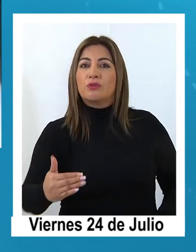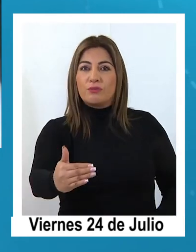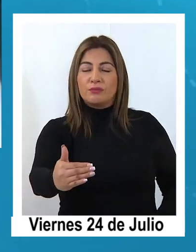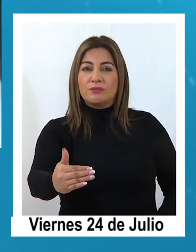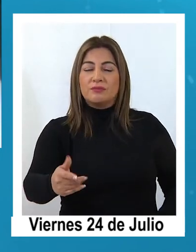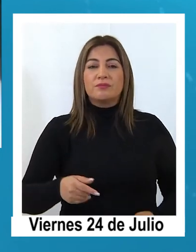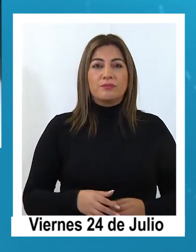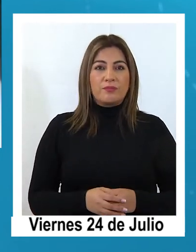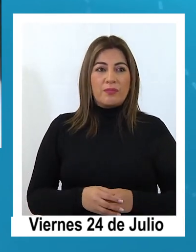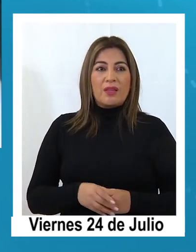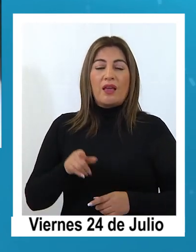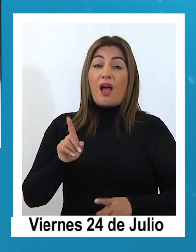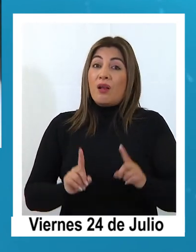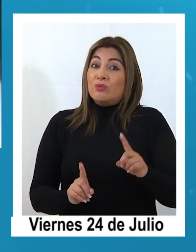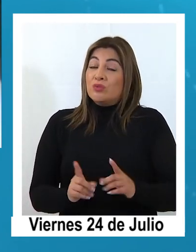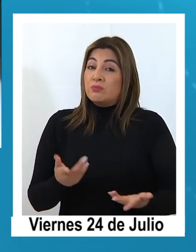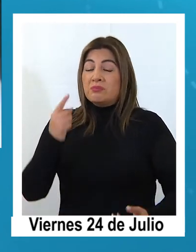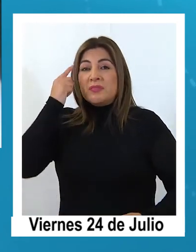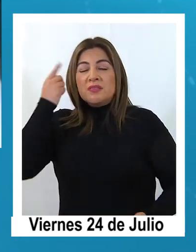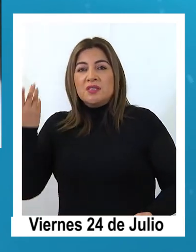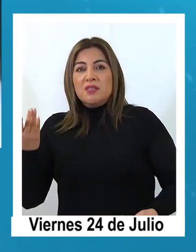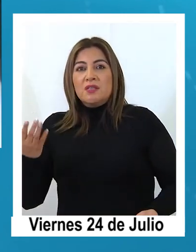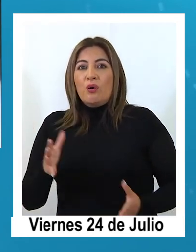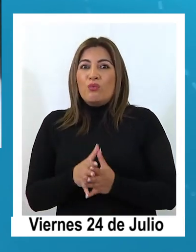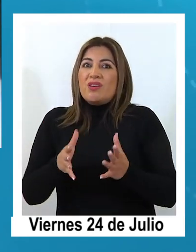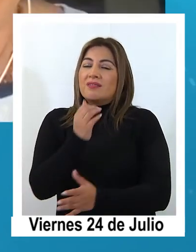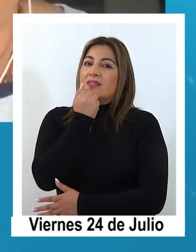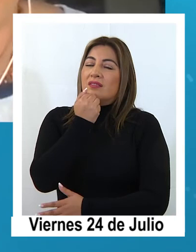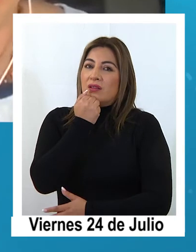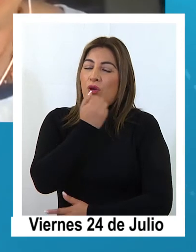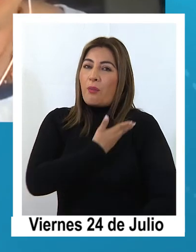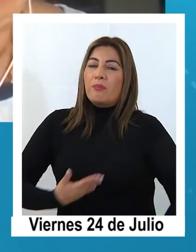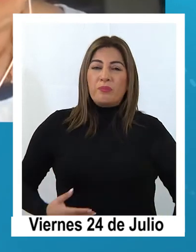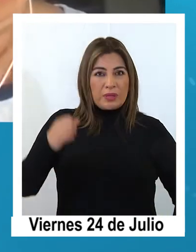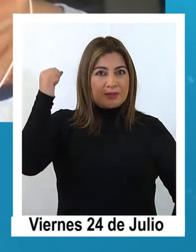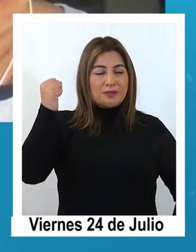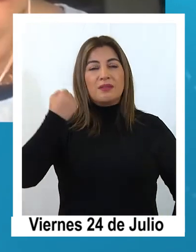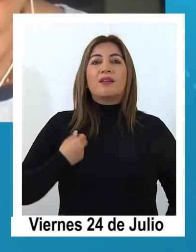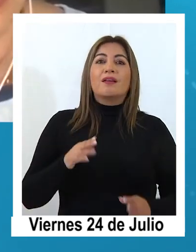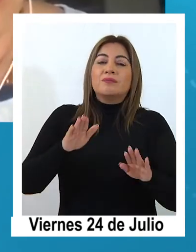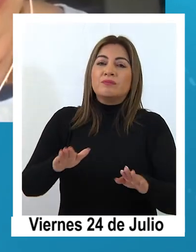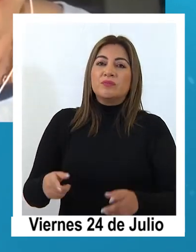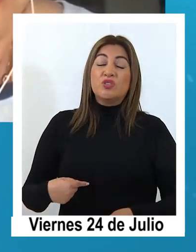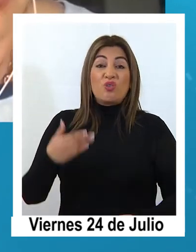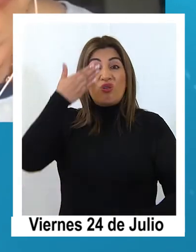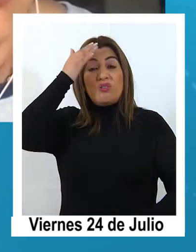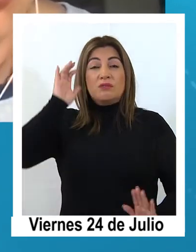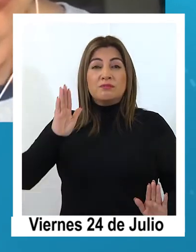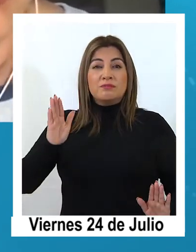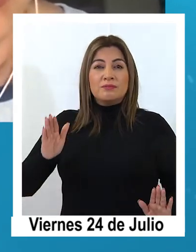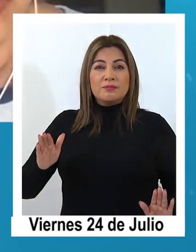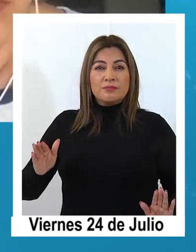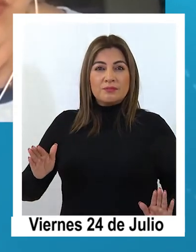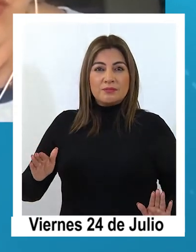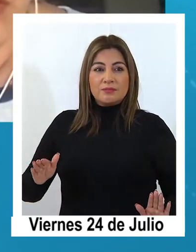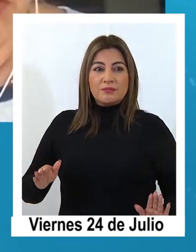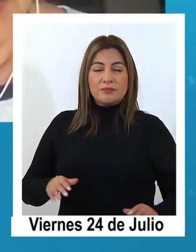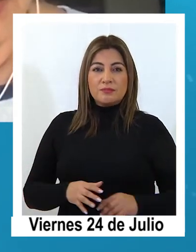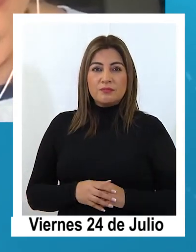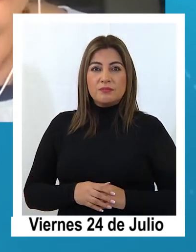mantener. Sería un error, yo creo, muy grande que Piñera aportase, y no creo que lo haga, lo mismo que no aportó por